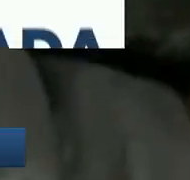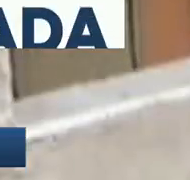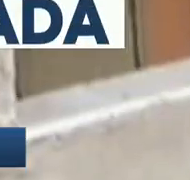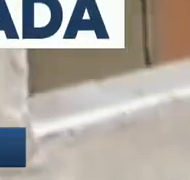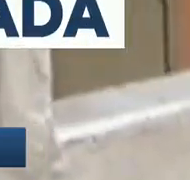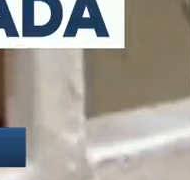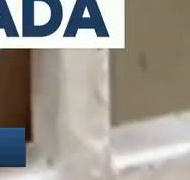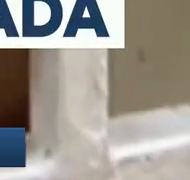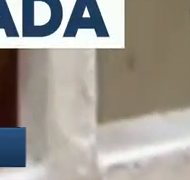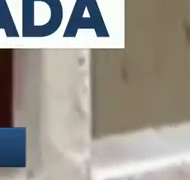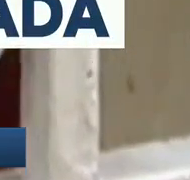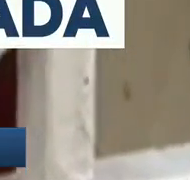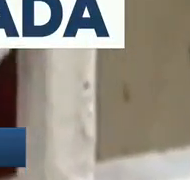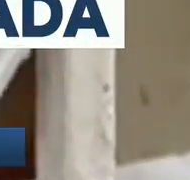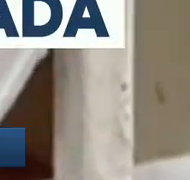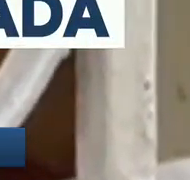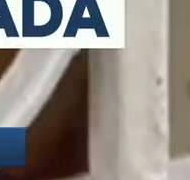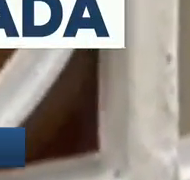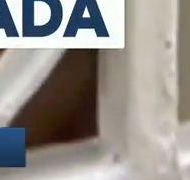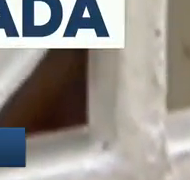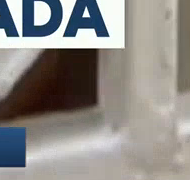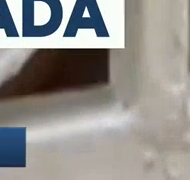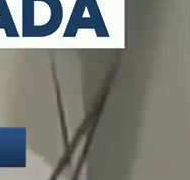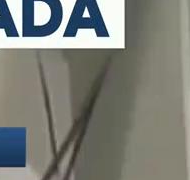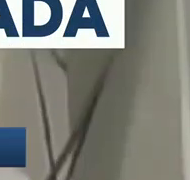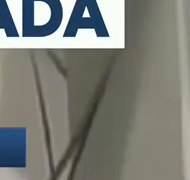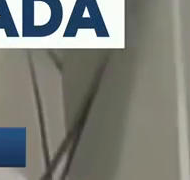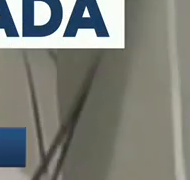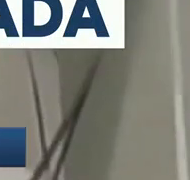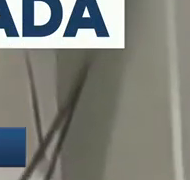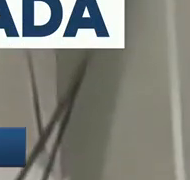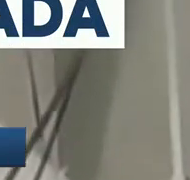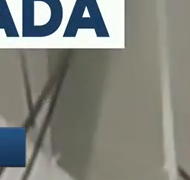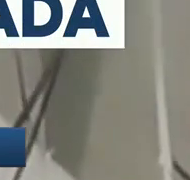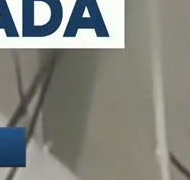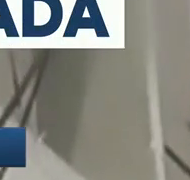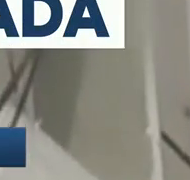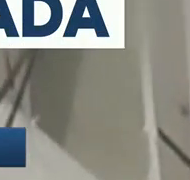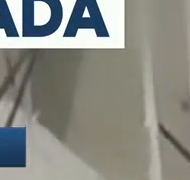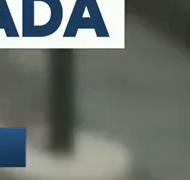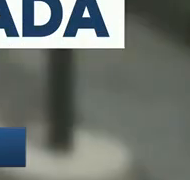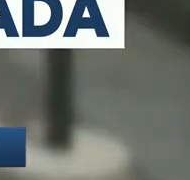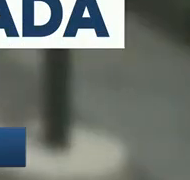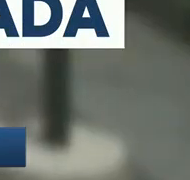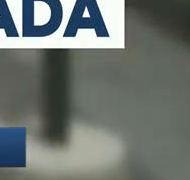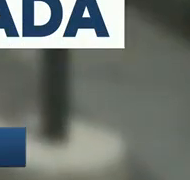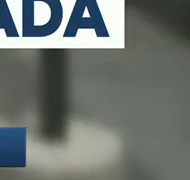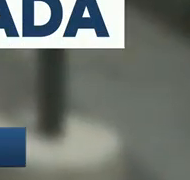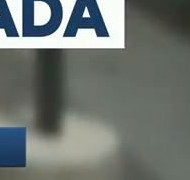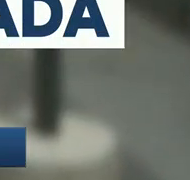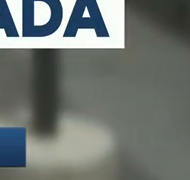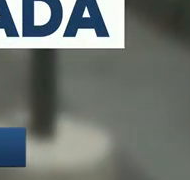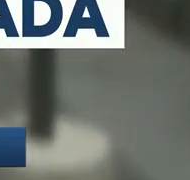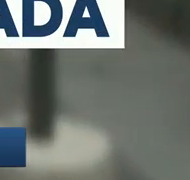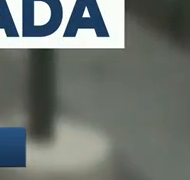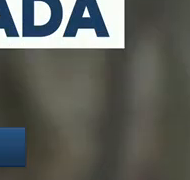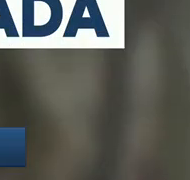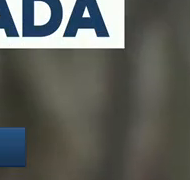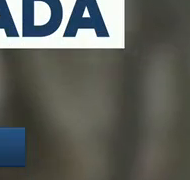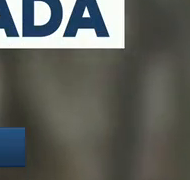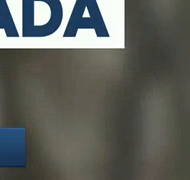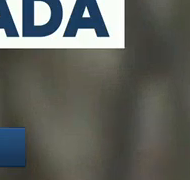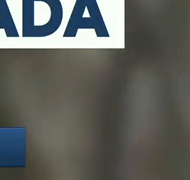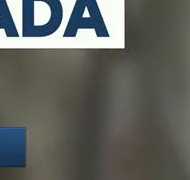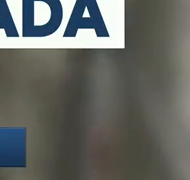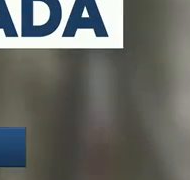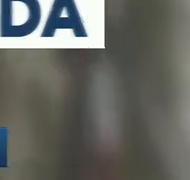Menor con discapacidad mental habría sido abusada sexualmente por su padrastro. La hermana mayor de la víctima sorprendió al hombre de 50 años,